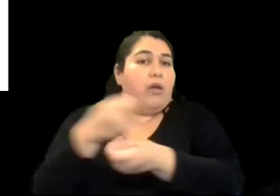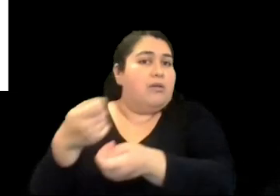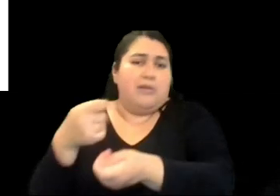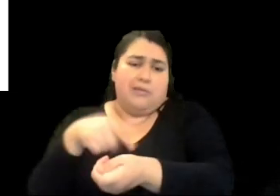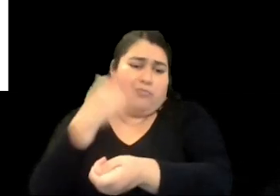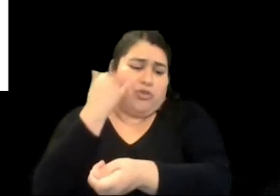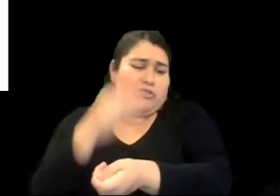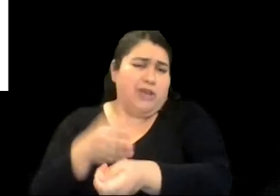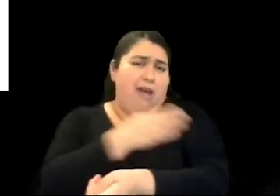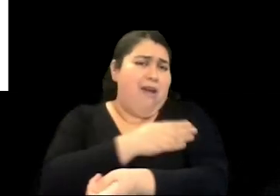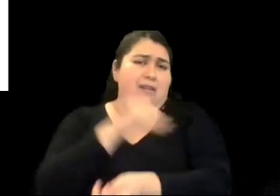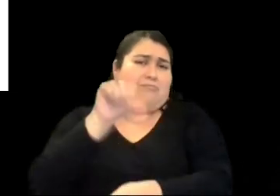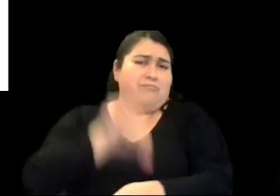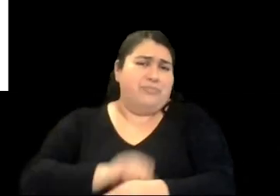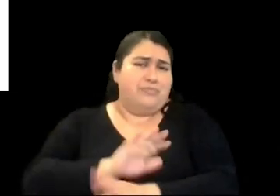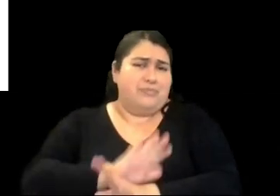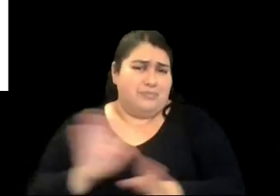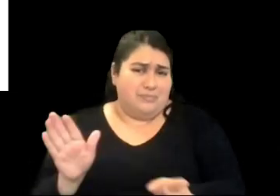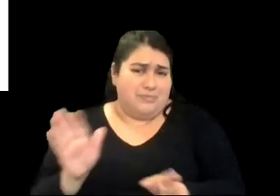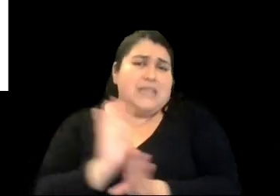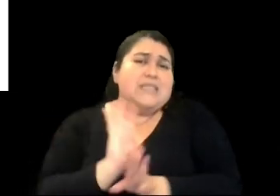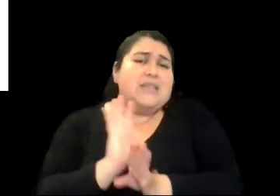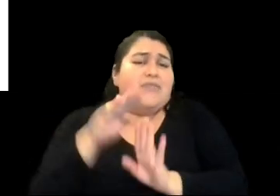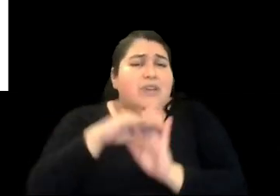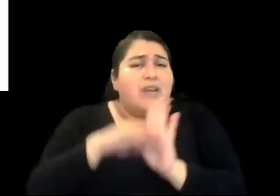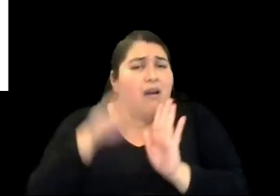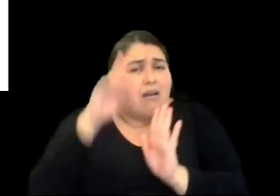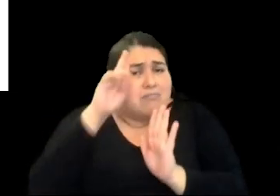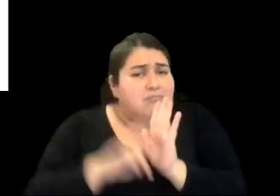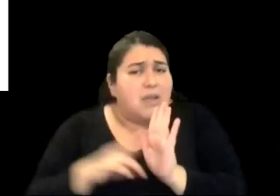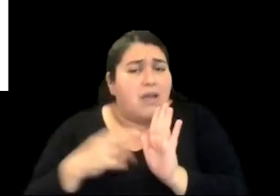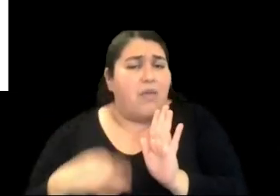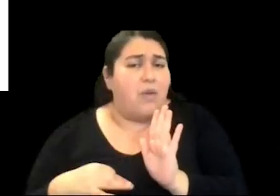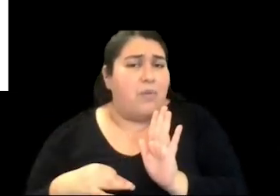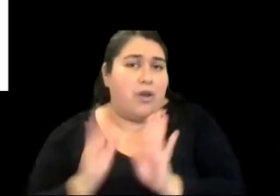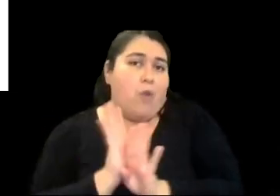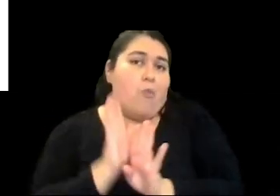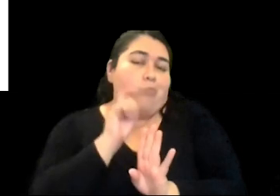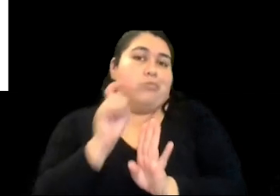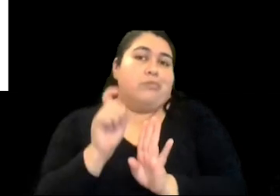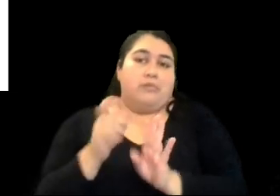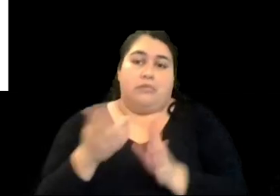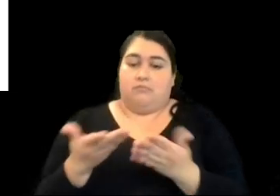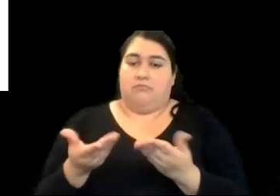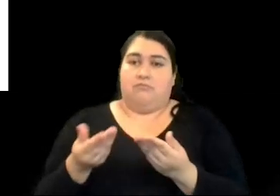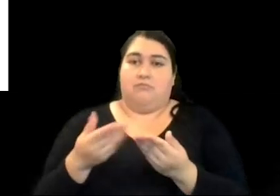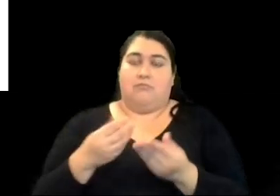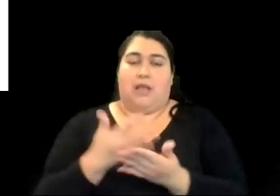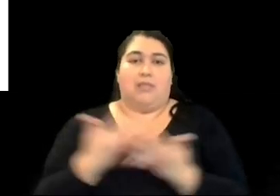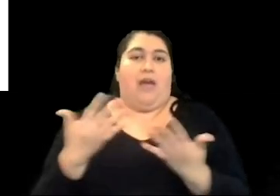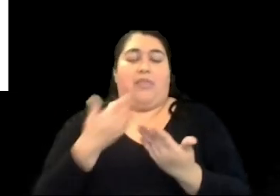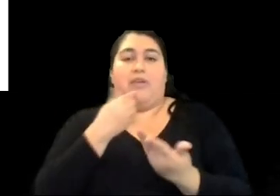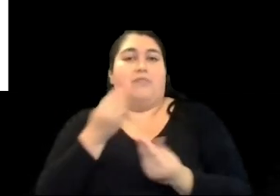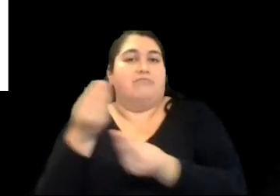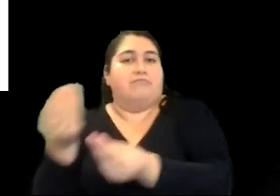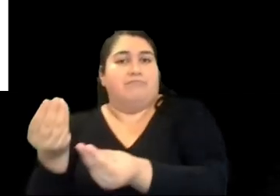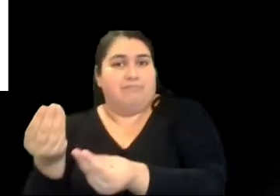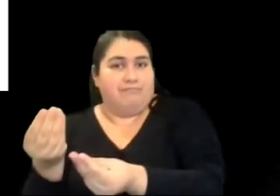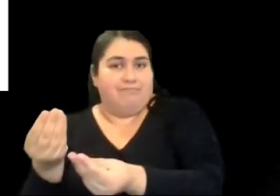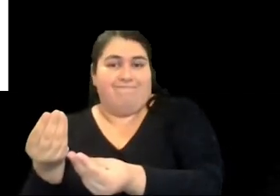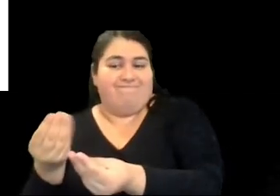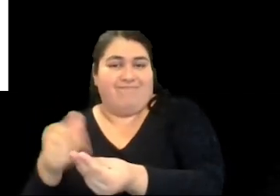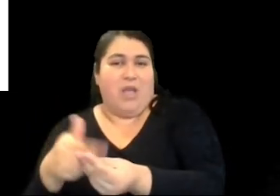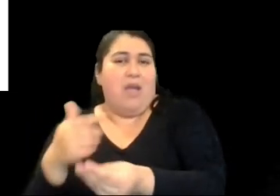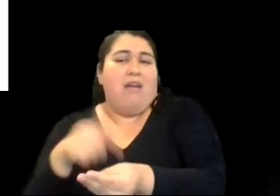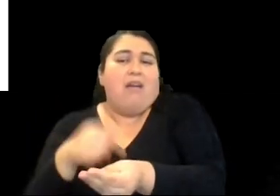como la no presentación de un requerimiento. Yo puedo aportar la documentación, pero un requerimiento que dio origen a un sumario ya está vencido, ya no puedo cumplir